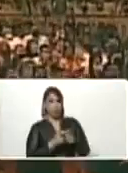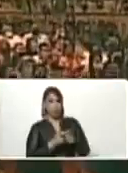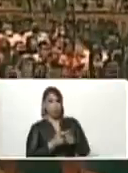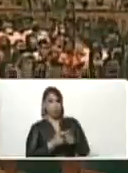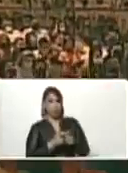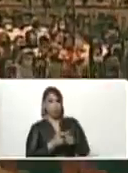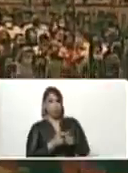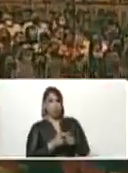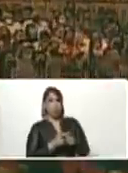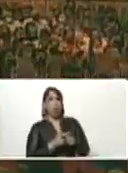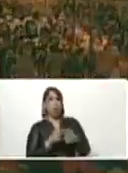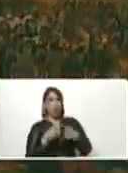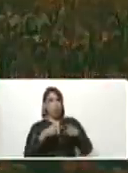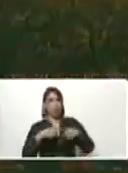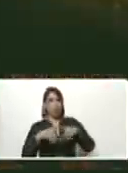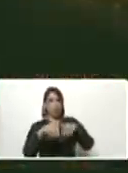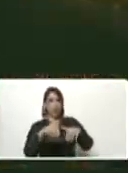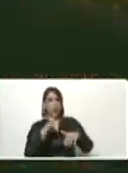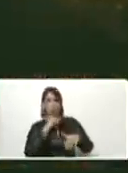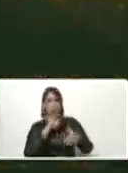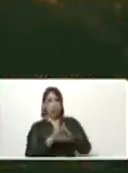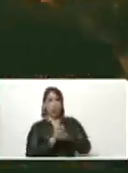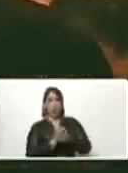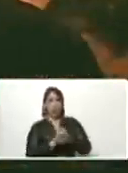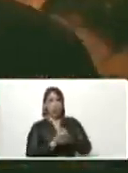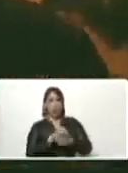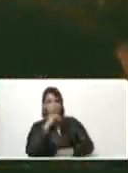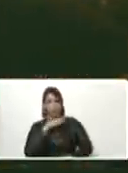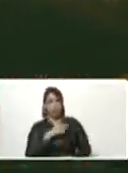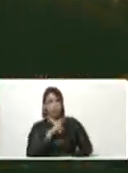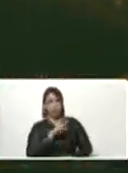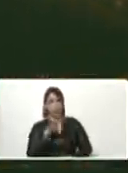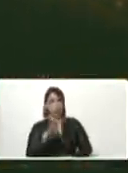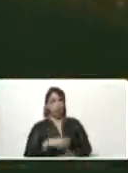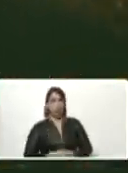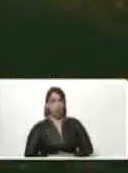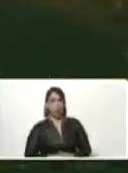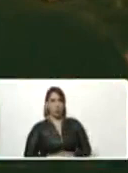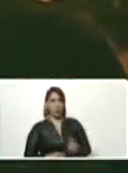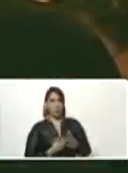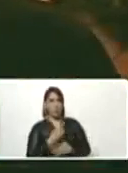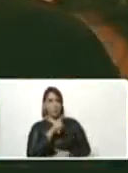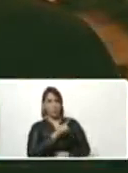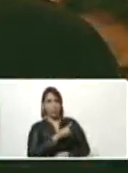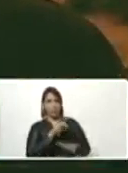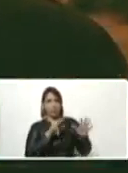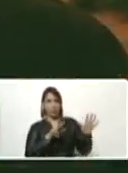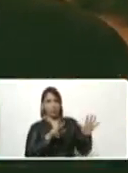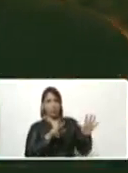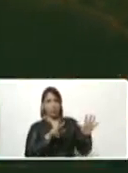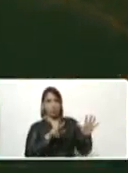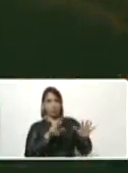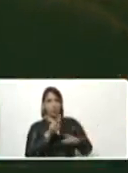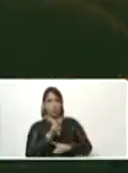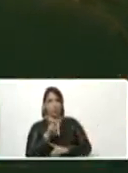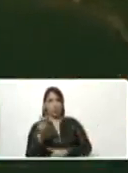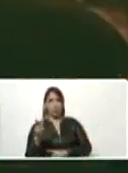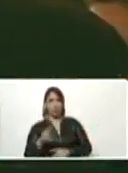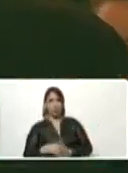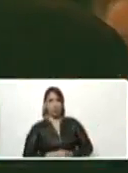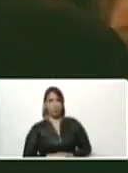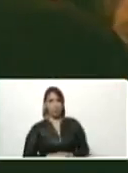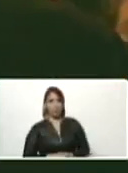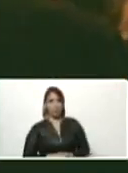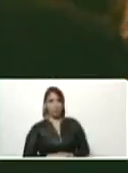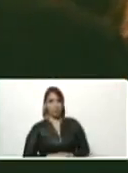que lidera para ese momento ese histórico 24 de mayo de 1822,